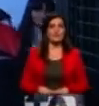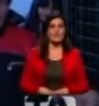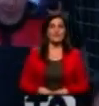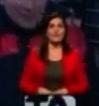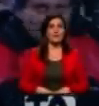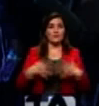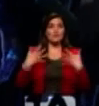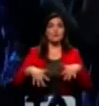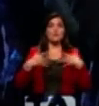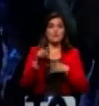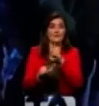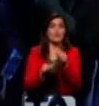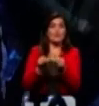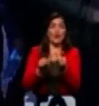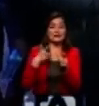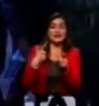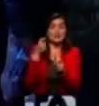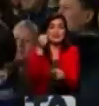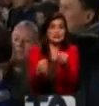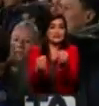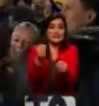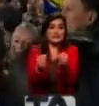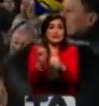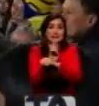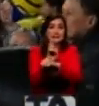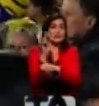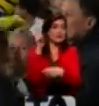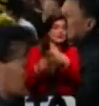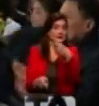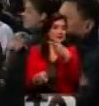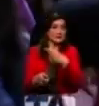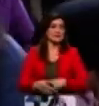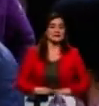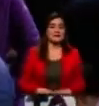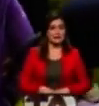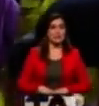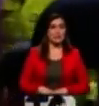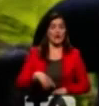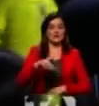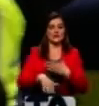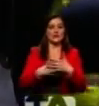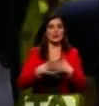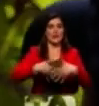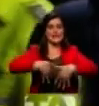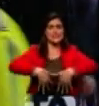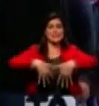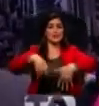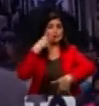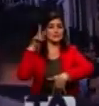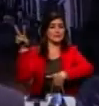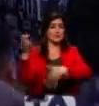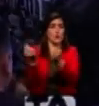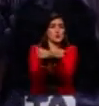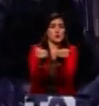Este espectáculo obligó a la peatonización del centro histórico. Sus calles quedaron estrechas ante